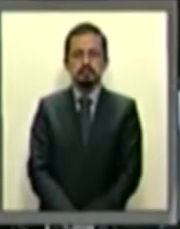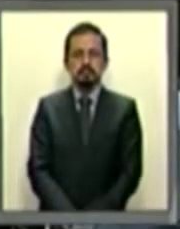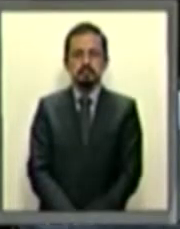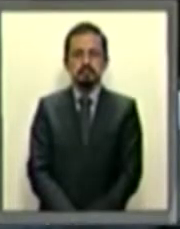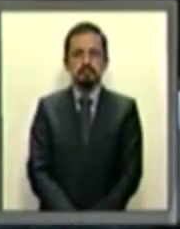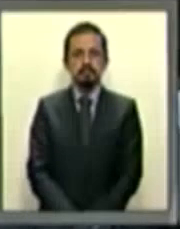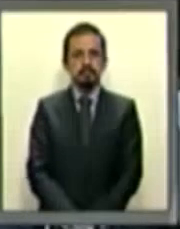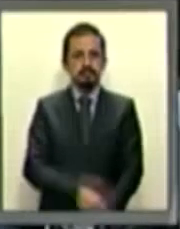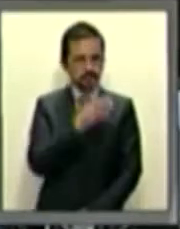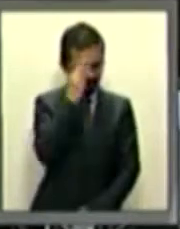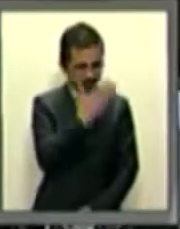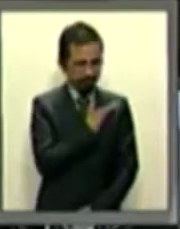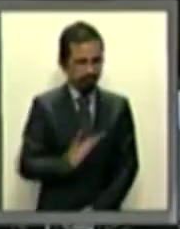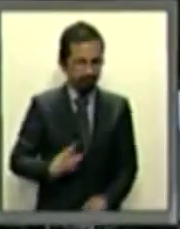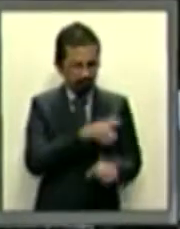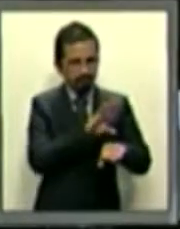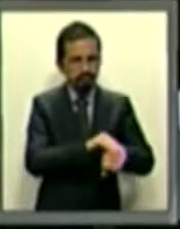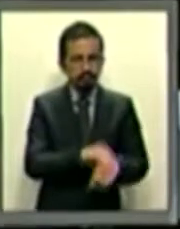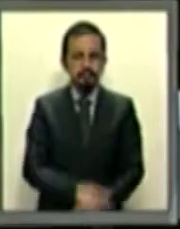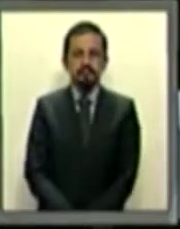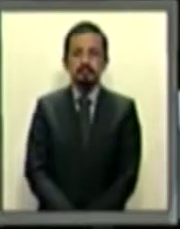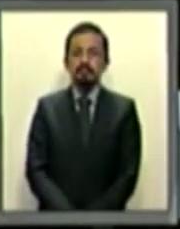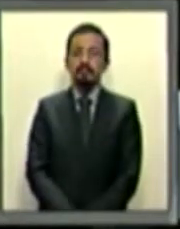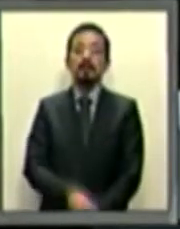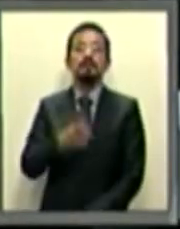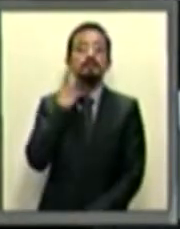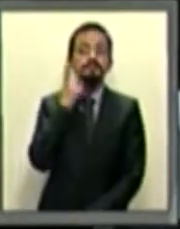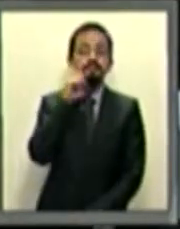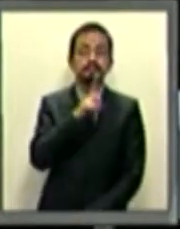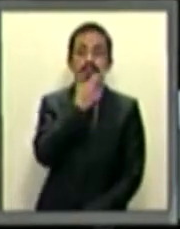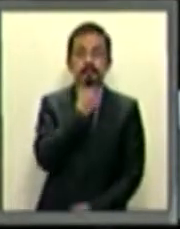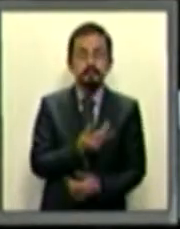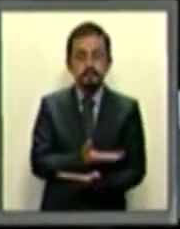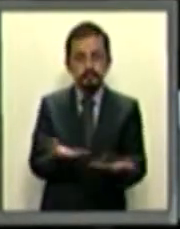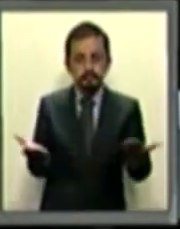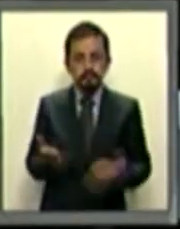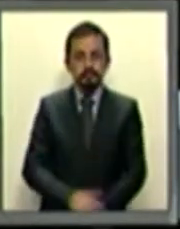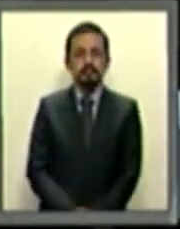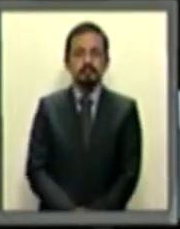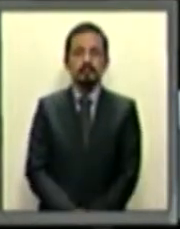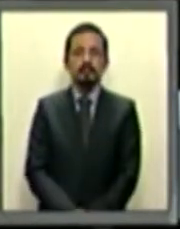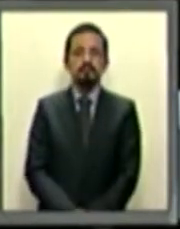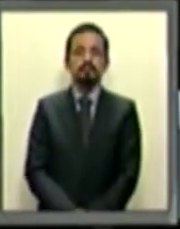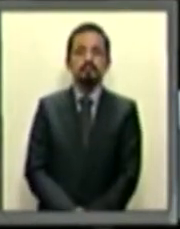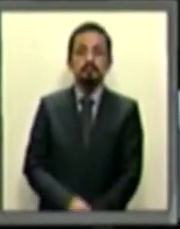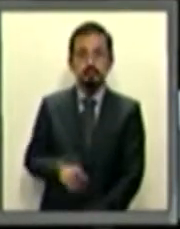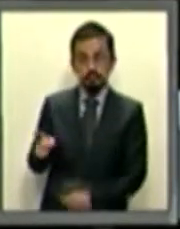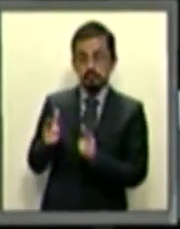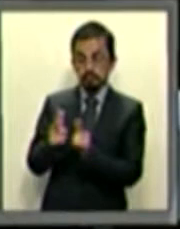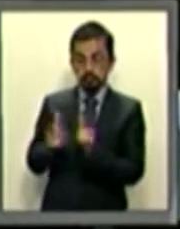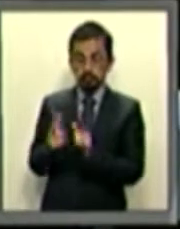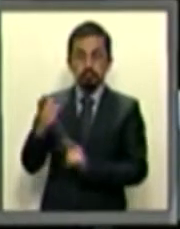Con su permiso, señor presidente. Diputados y diputadas, el punto de acuerdo presentado por el partido Nueva